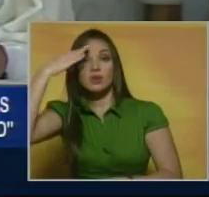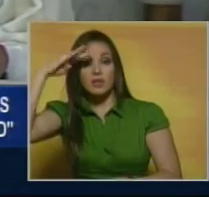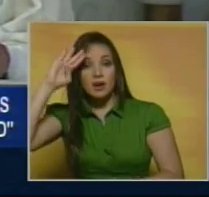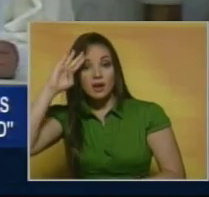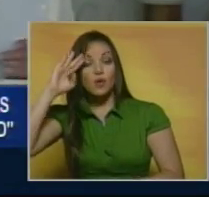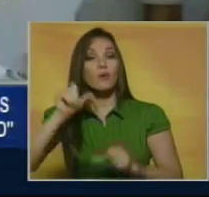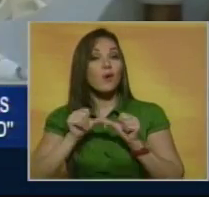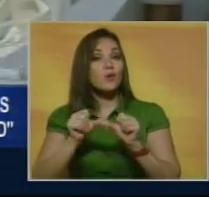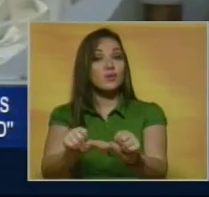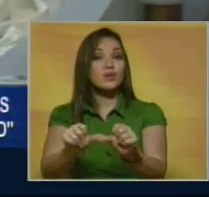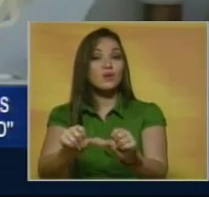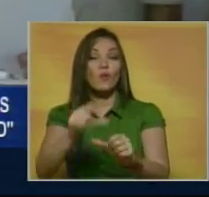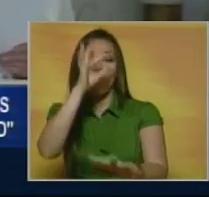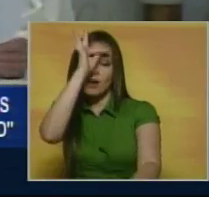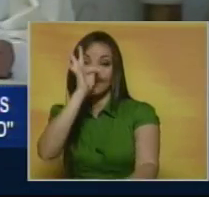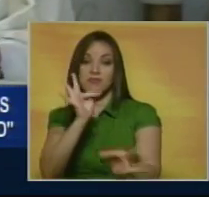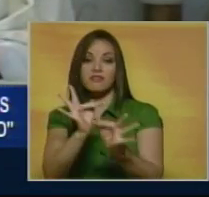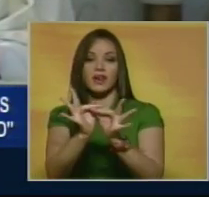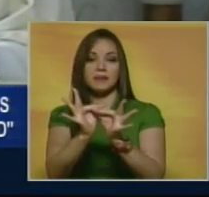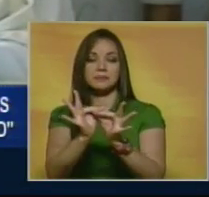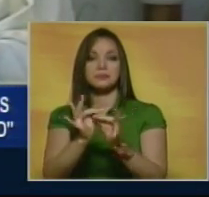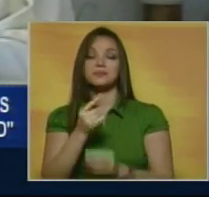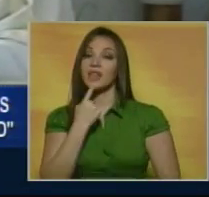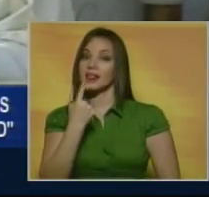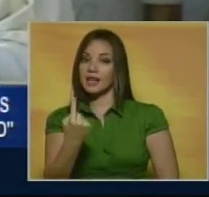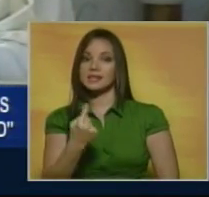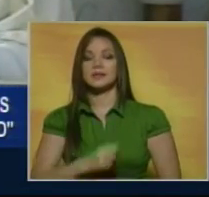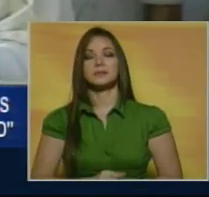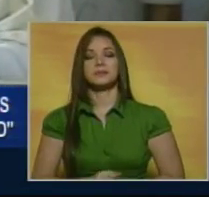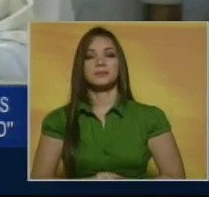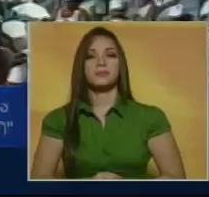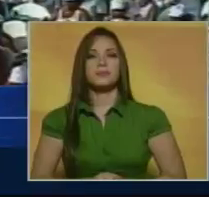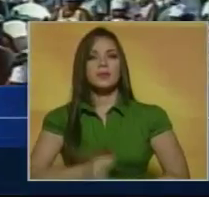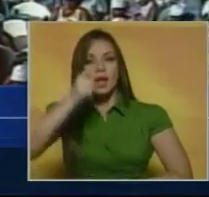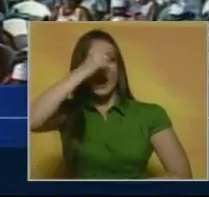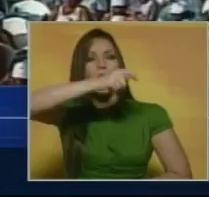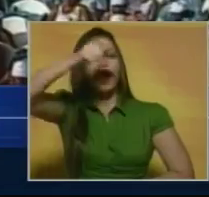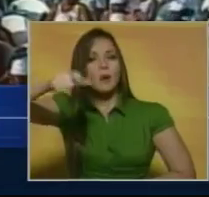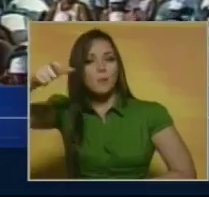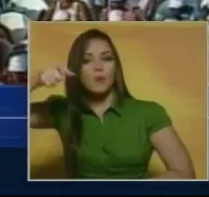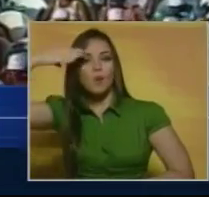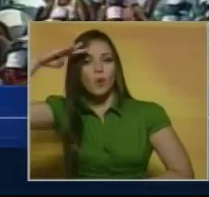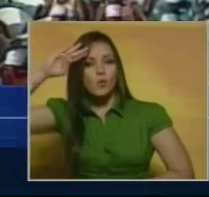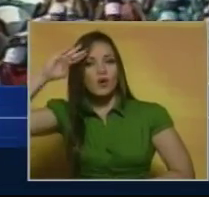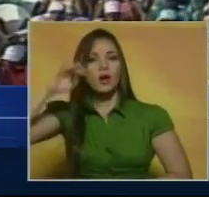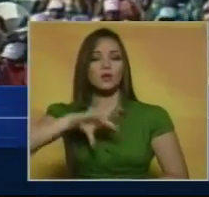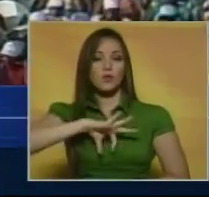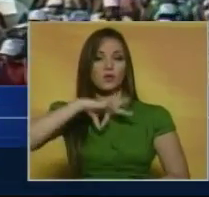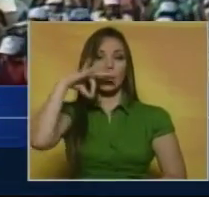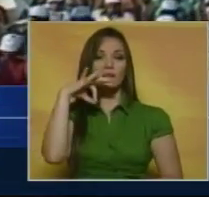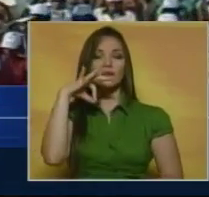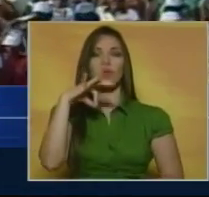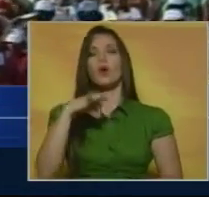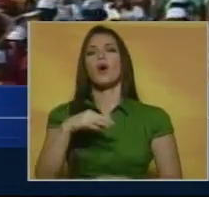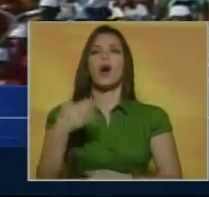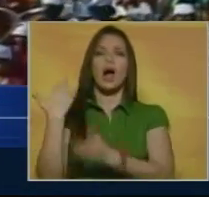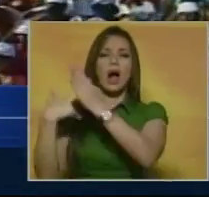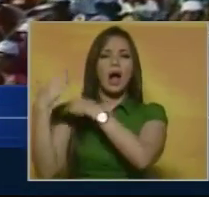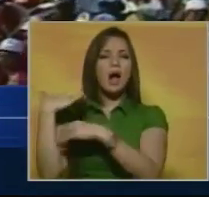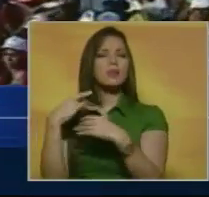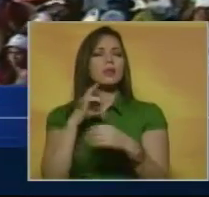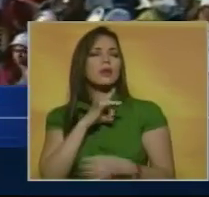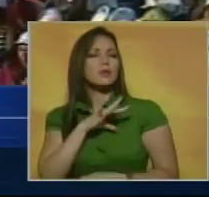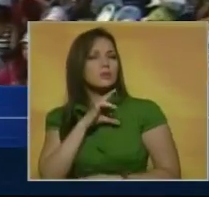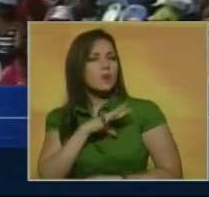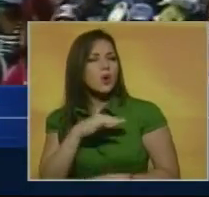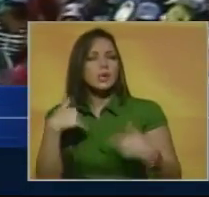alma del pueblo cubano, como acabamos de escuchar, fue forjada entre dolores,